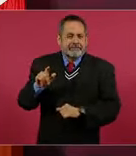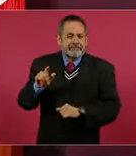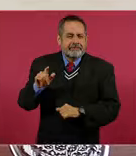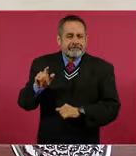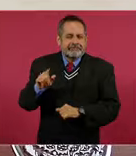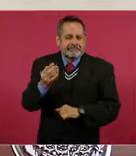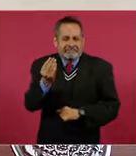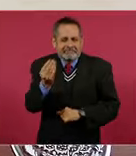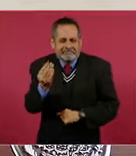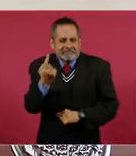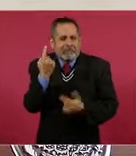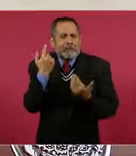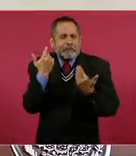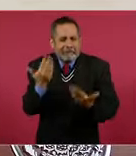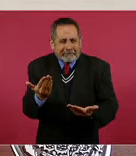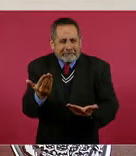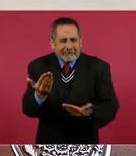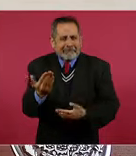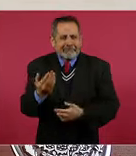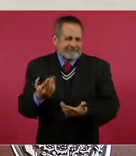pero qué necesidad,